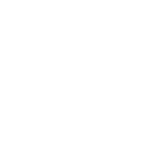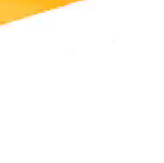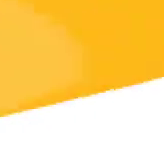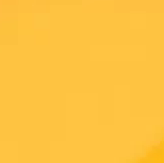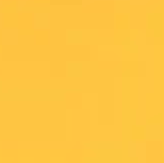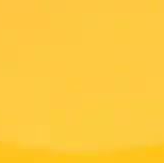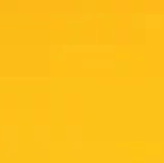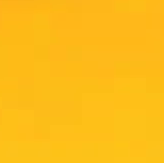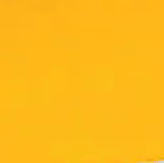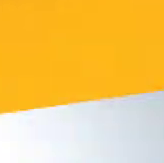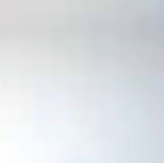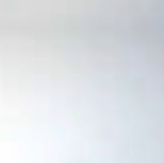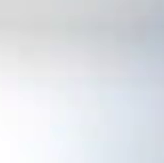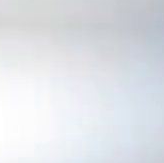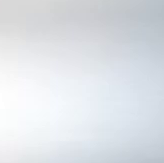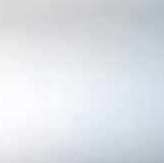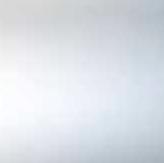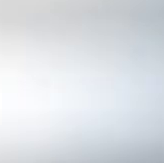¡Gracias!